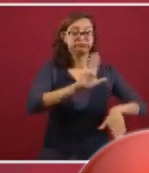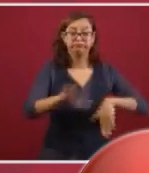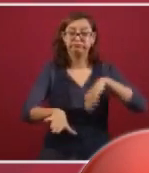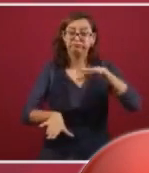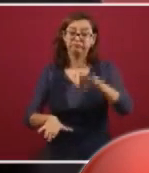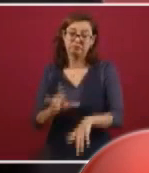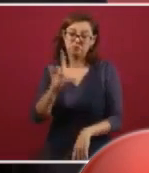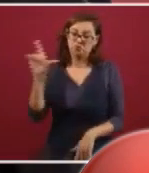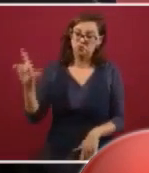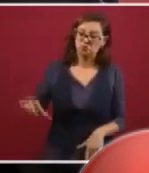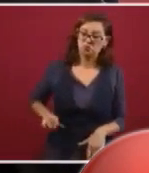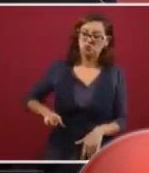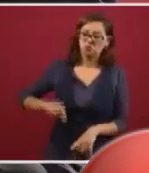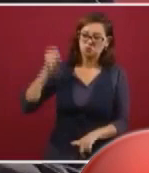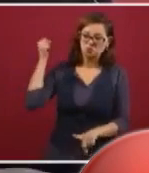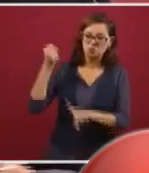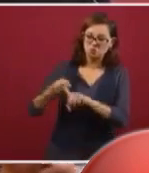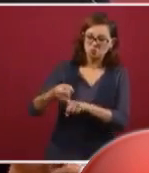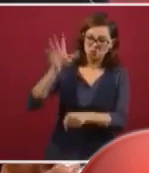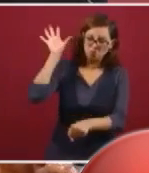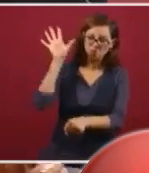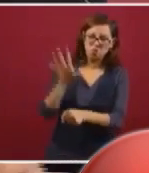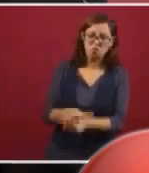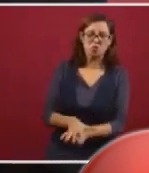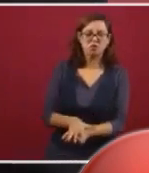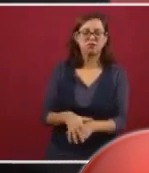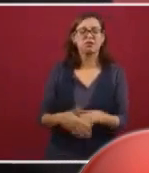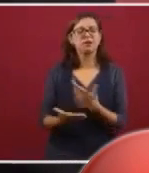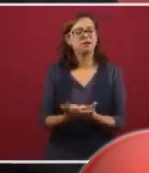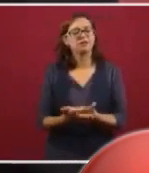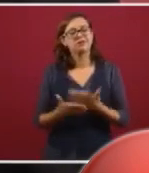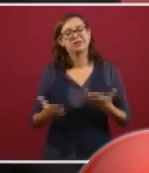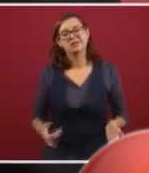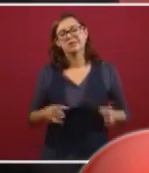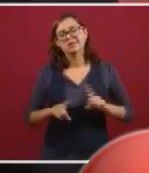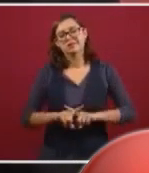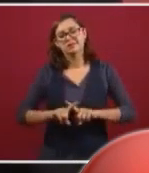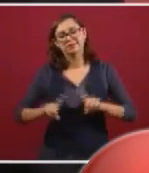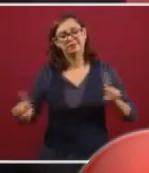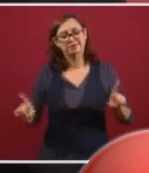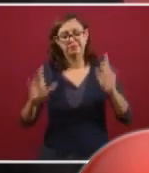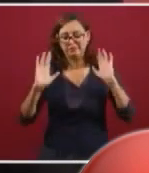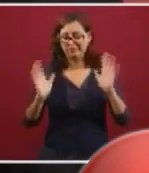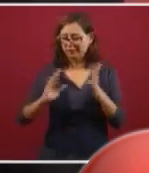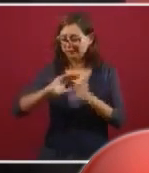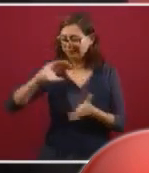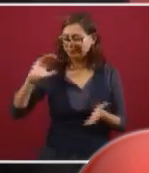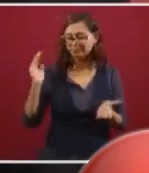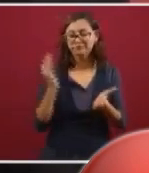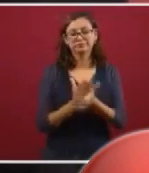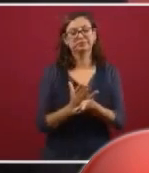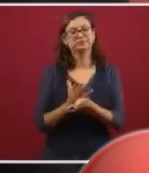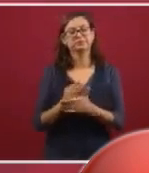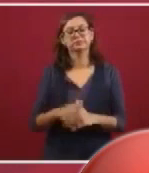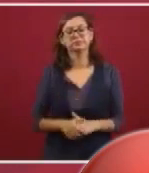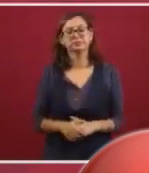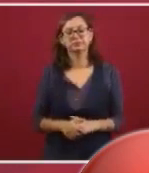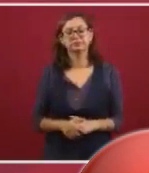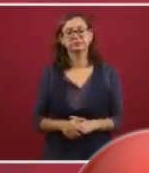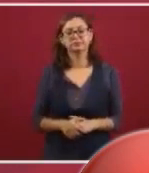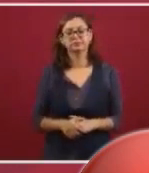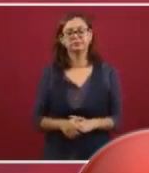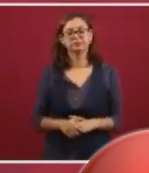represión. Entonces ya esto se termina y, por ejemplo,